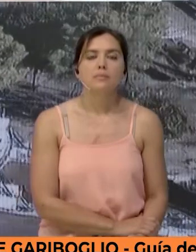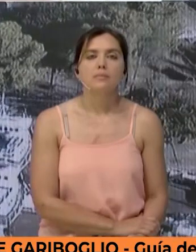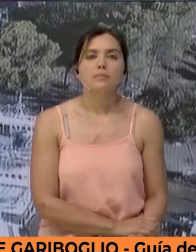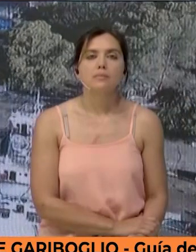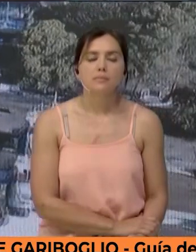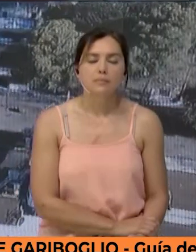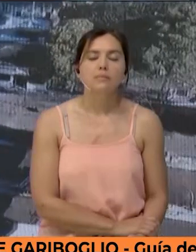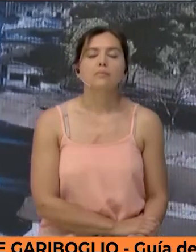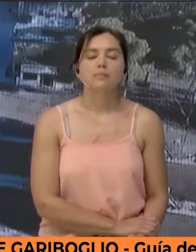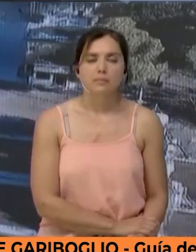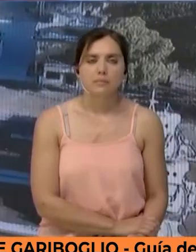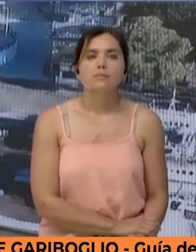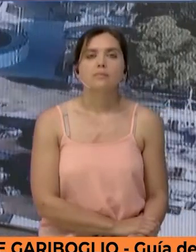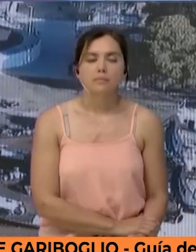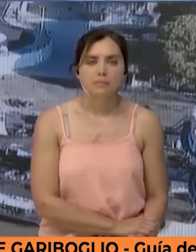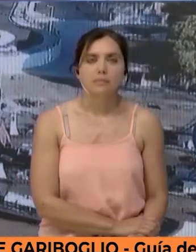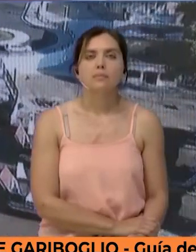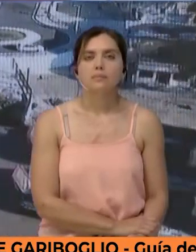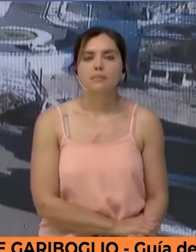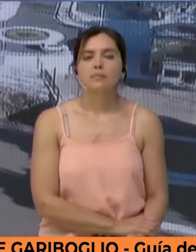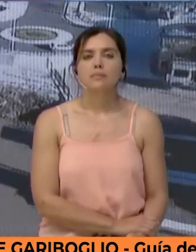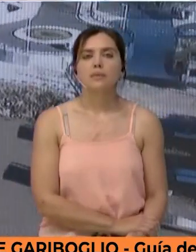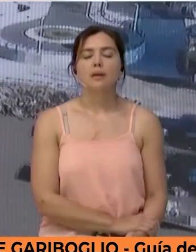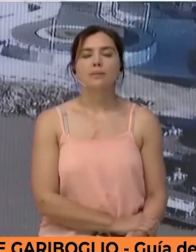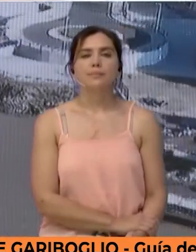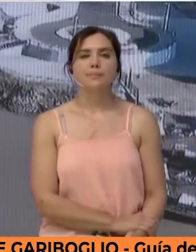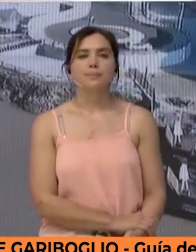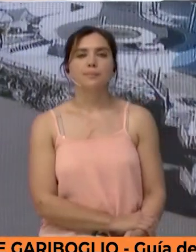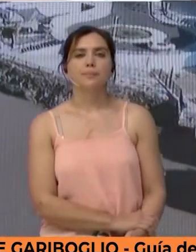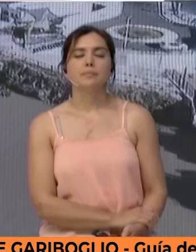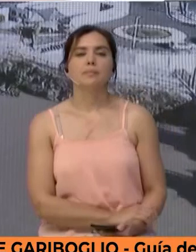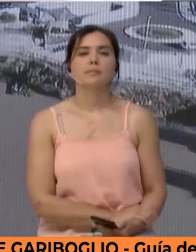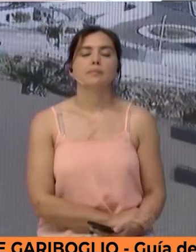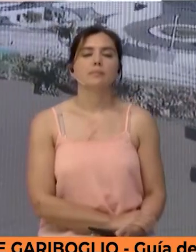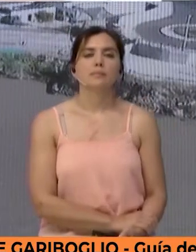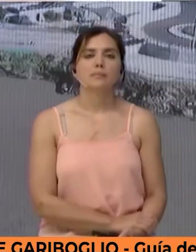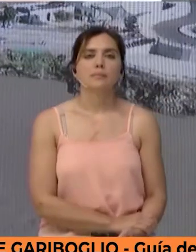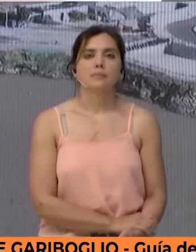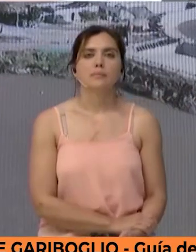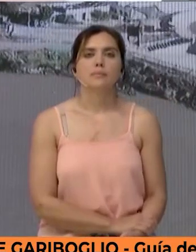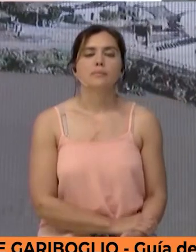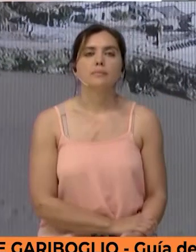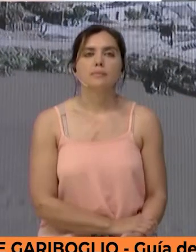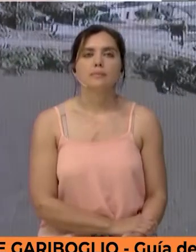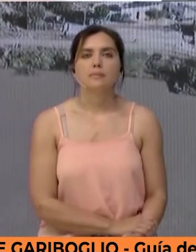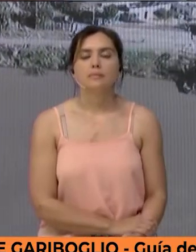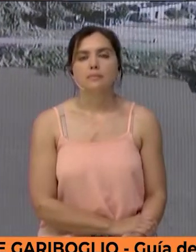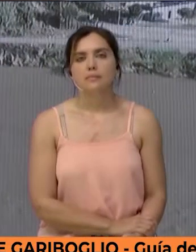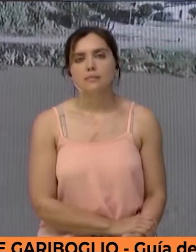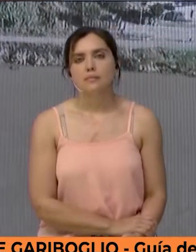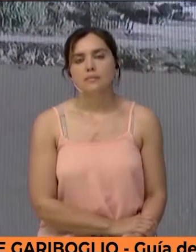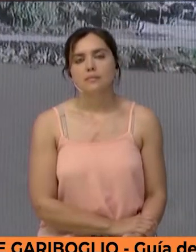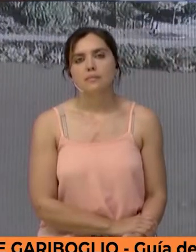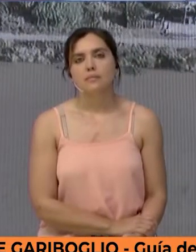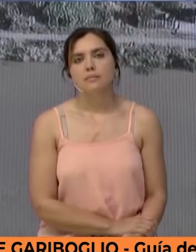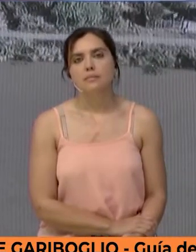obviamente desaparecen de la isla y se van hacia otro lugar, buscan otro lugar. Hoy han vuelto, digamos, y han poblado ese lugar que es